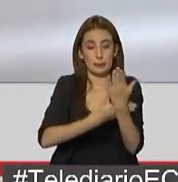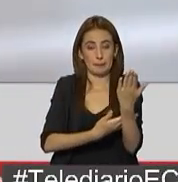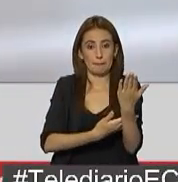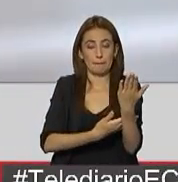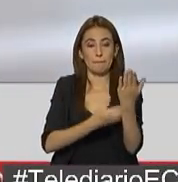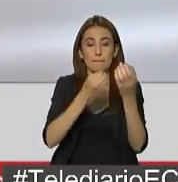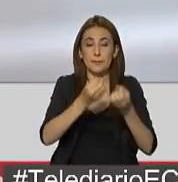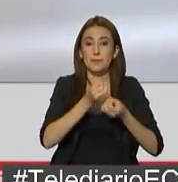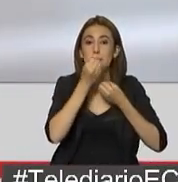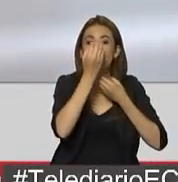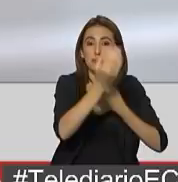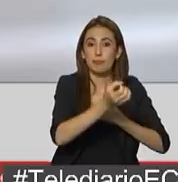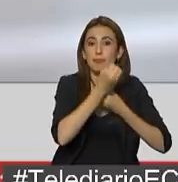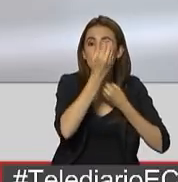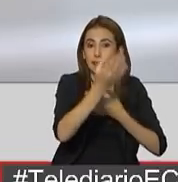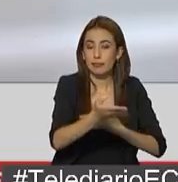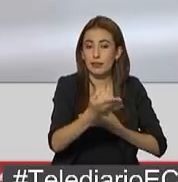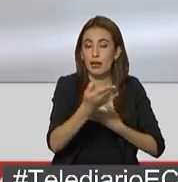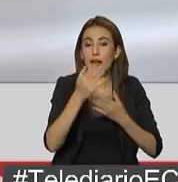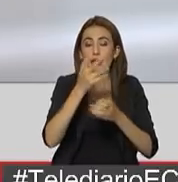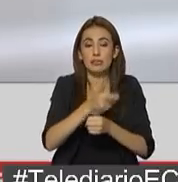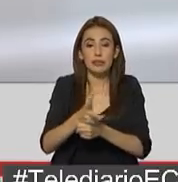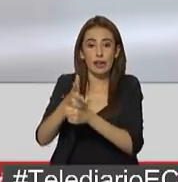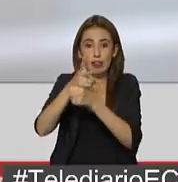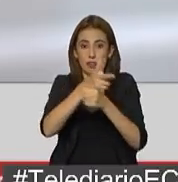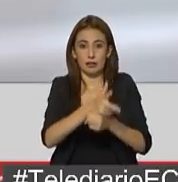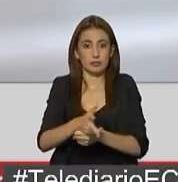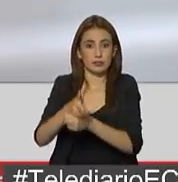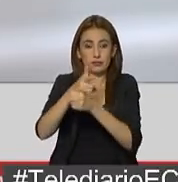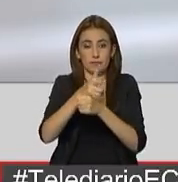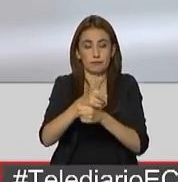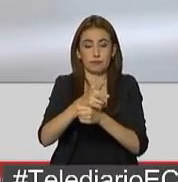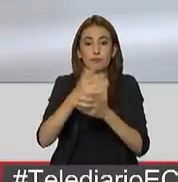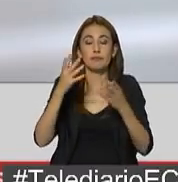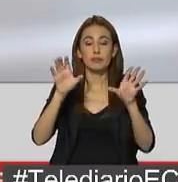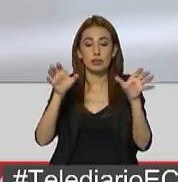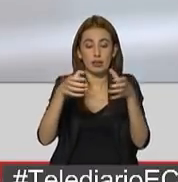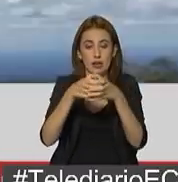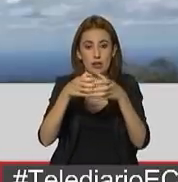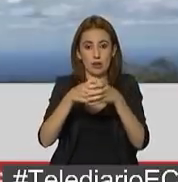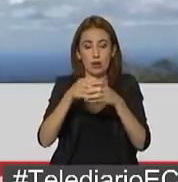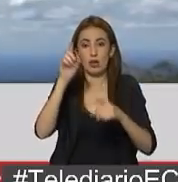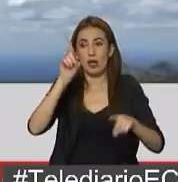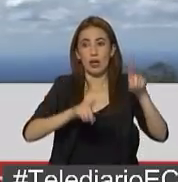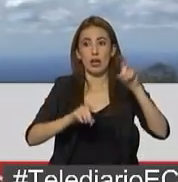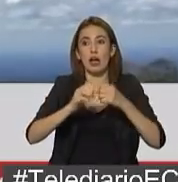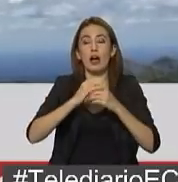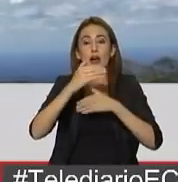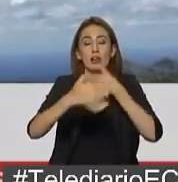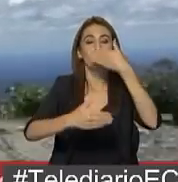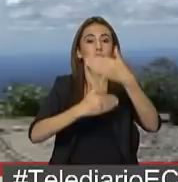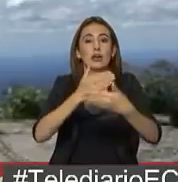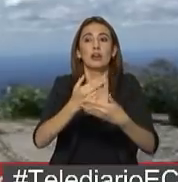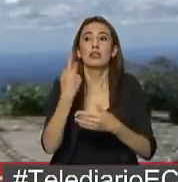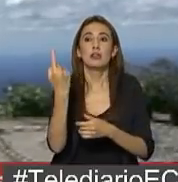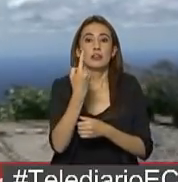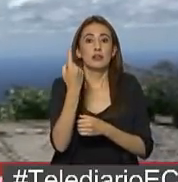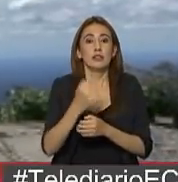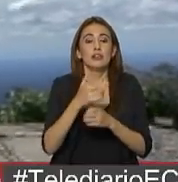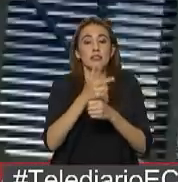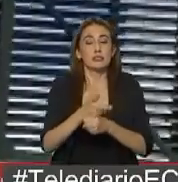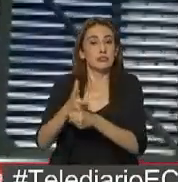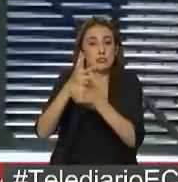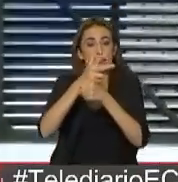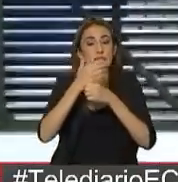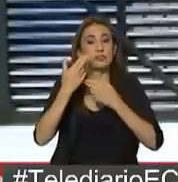proporcionará la información de radares secundarios. La aviación civil proporciona la señal. Y que son los radares de la FAE los que pueden